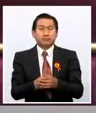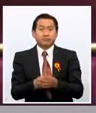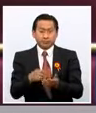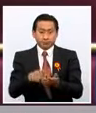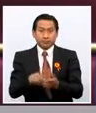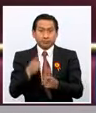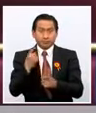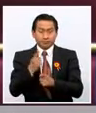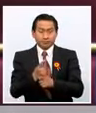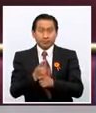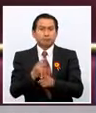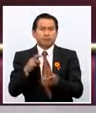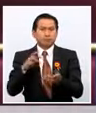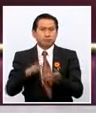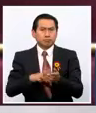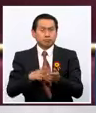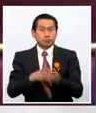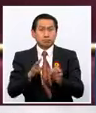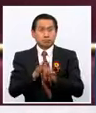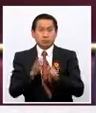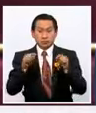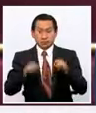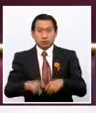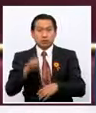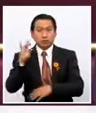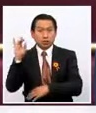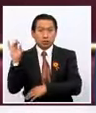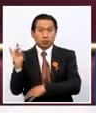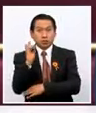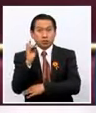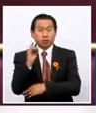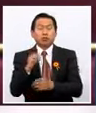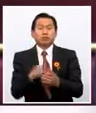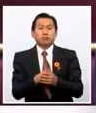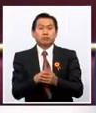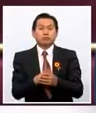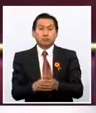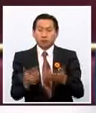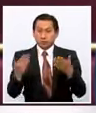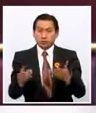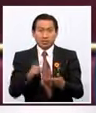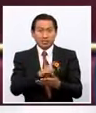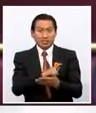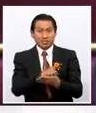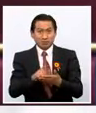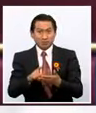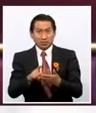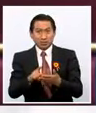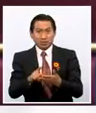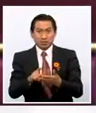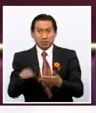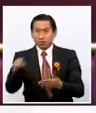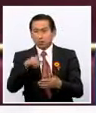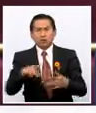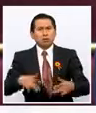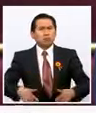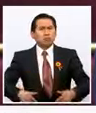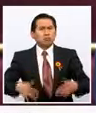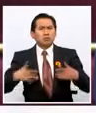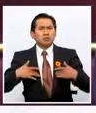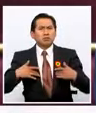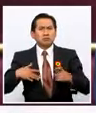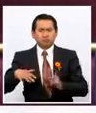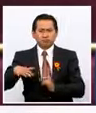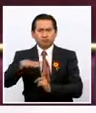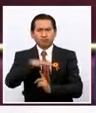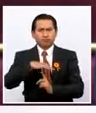la ironía de que en bolivia esta misma semana estamos viviendo un panorama en